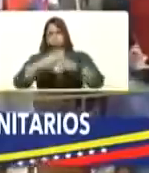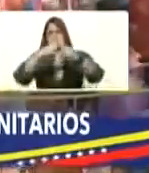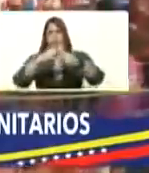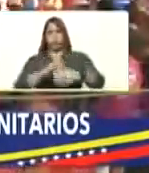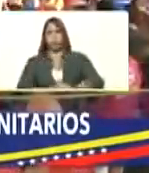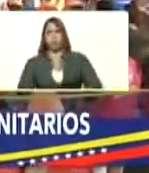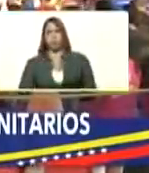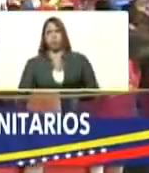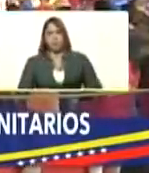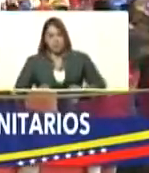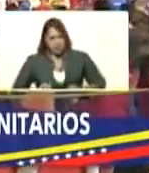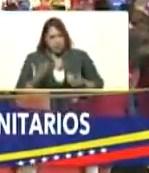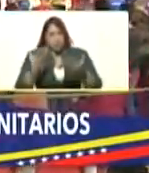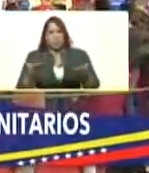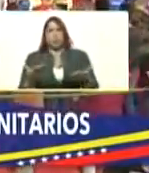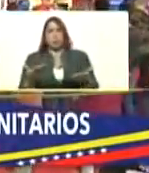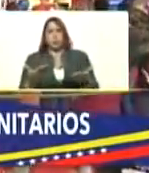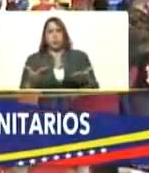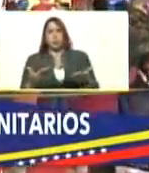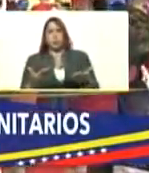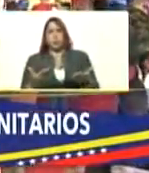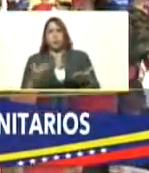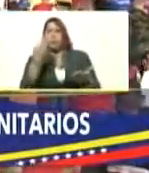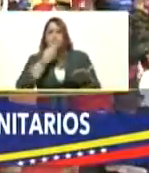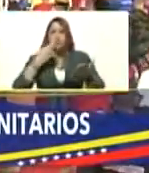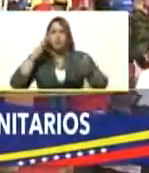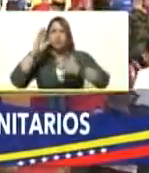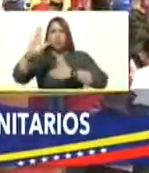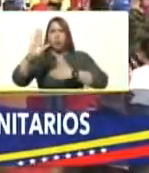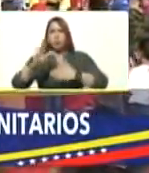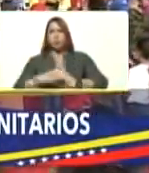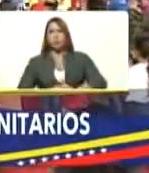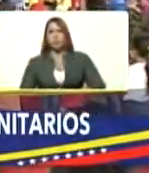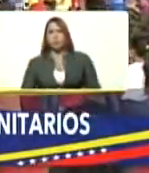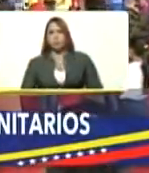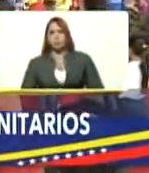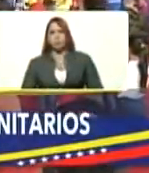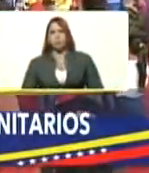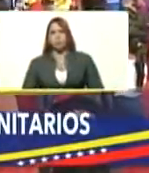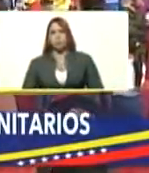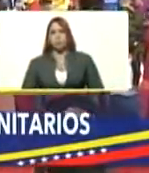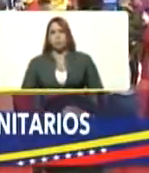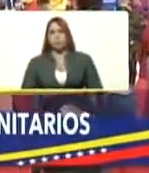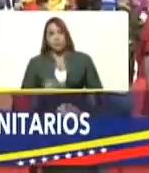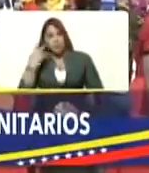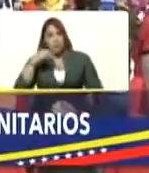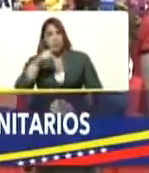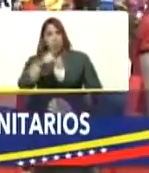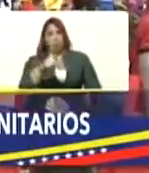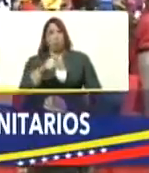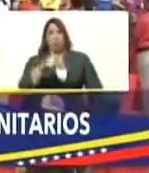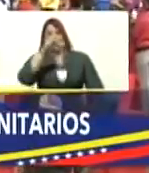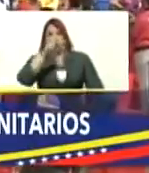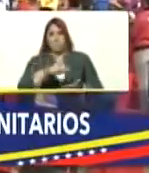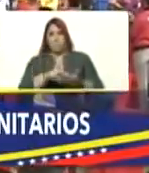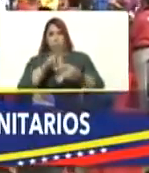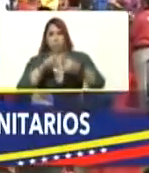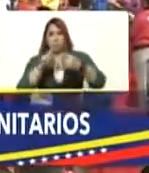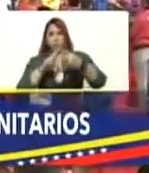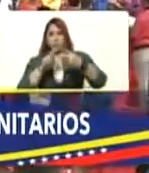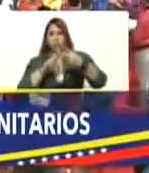de su entrega, de su compromiso. Por eso le apruebo los